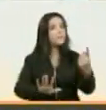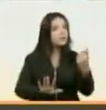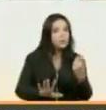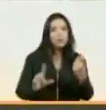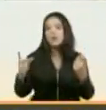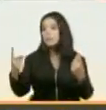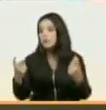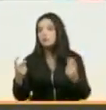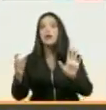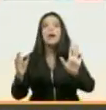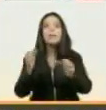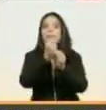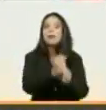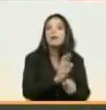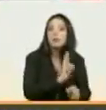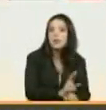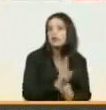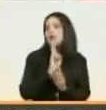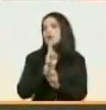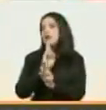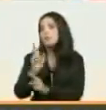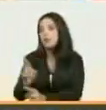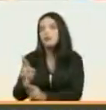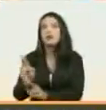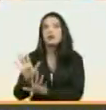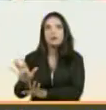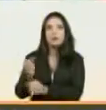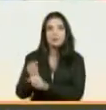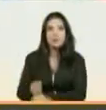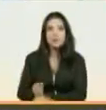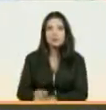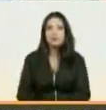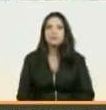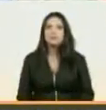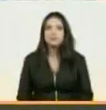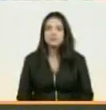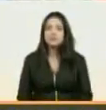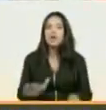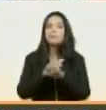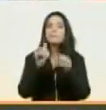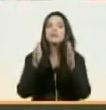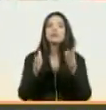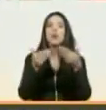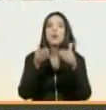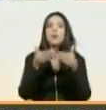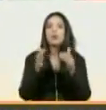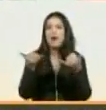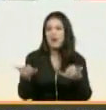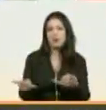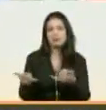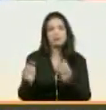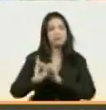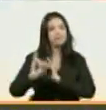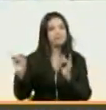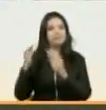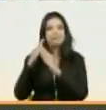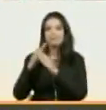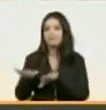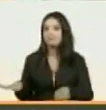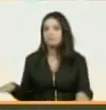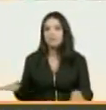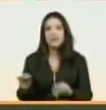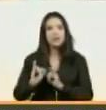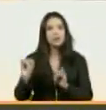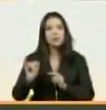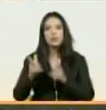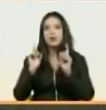Pregunta y esperen respuesta. Pregunta y espera respuesta. El Ministerio Público dejó de ser un órgano para activar